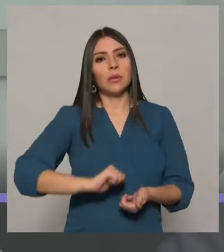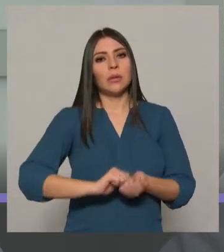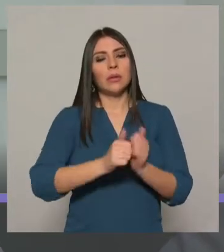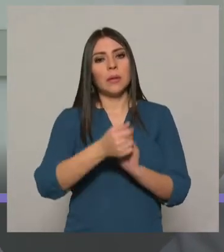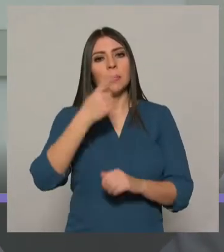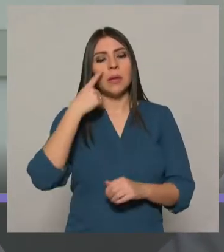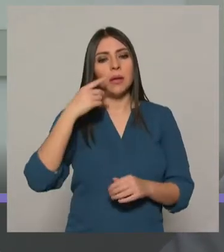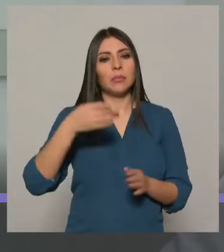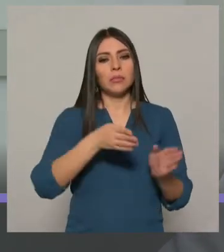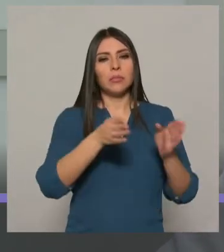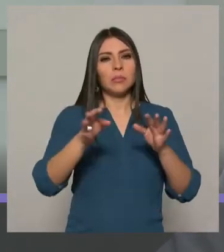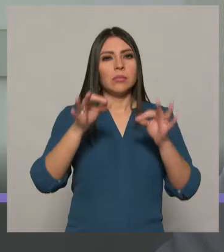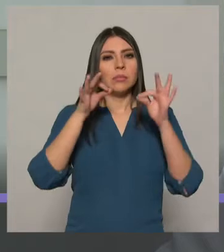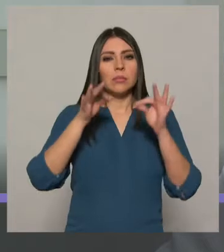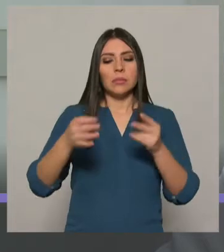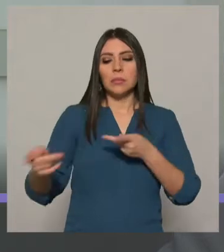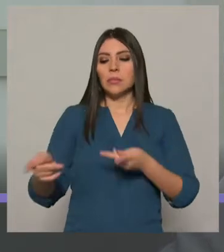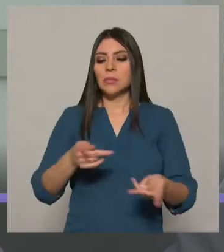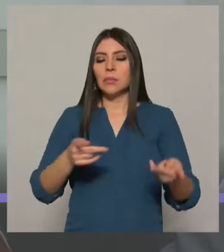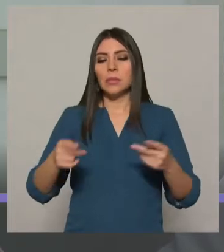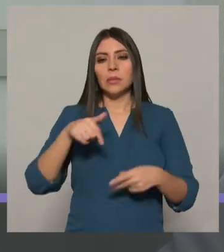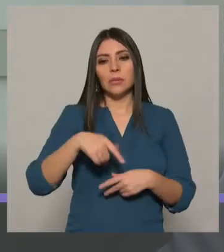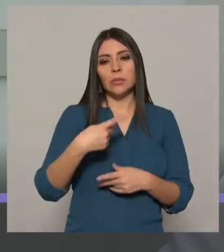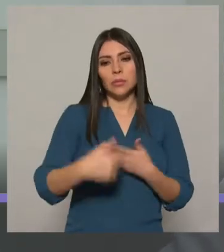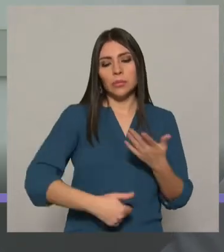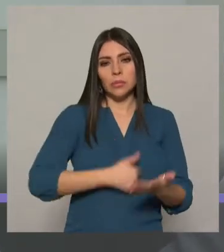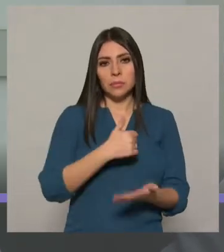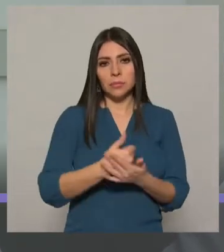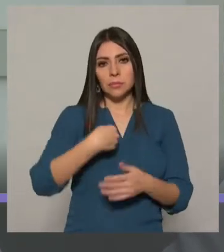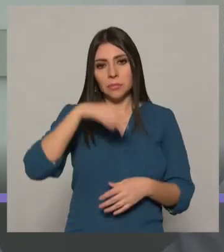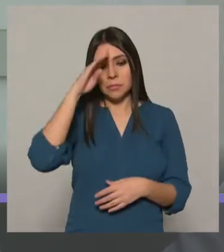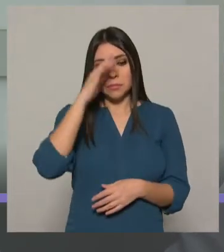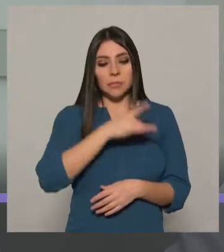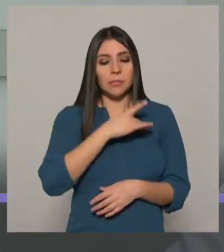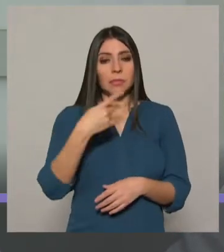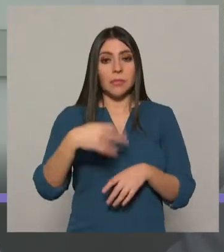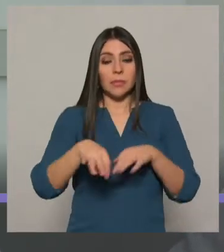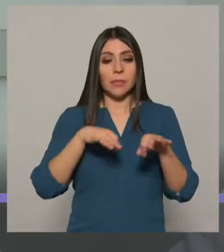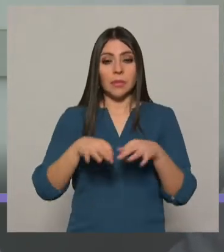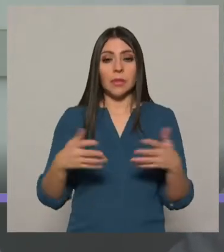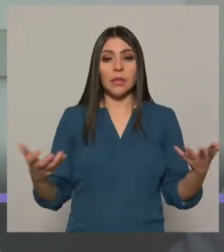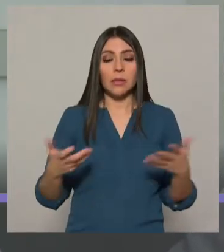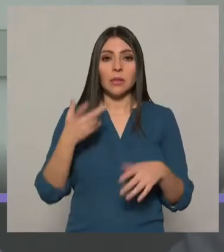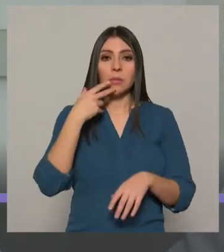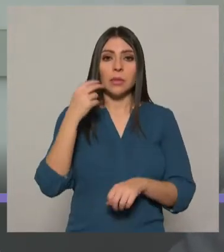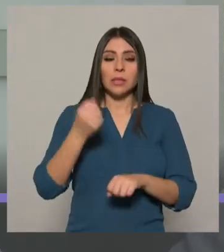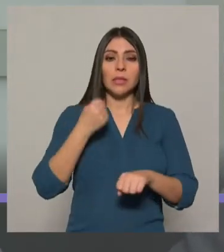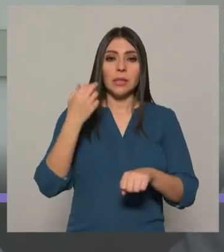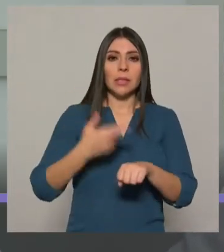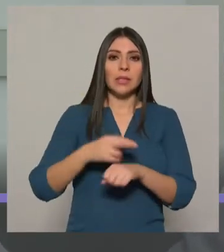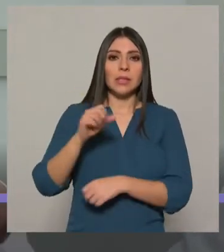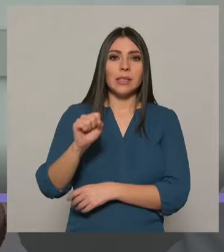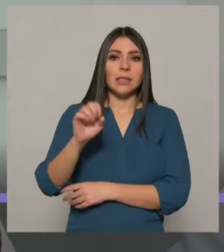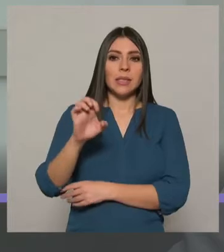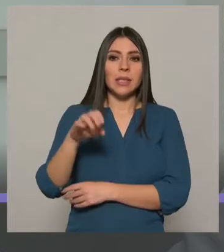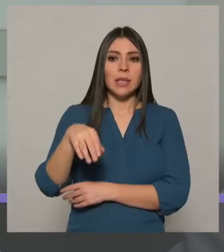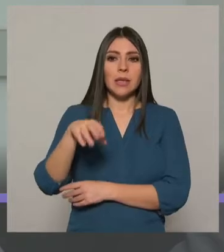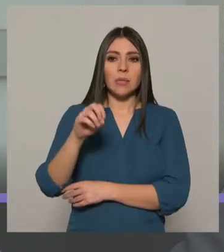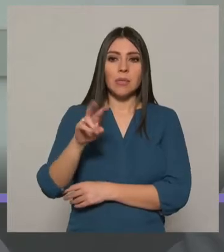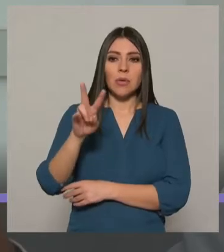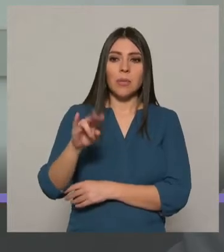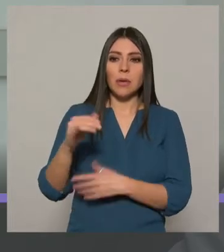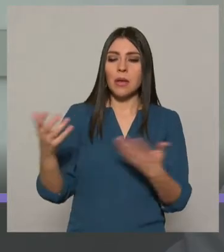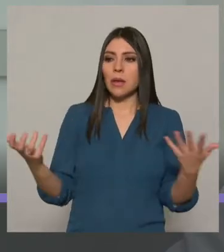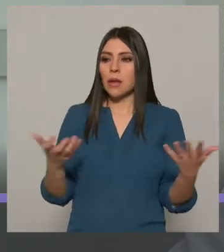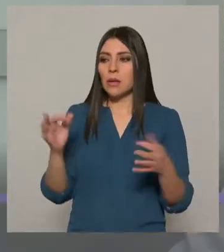las rutas estén rediseñadas en esta ciudad. A mí me parece que el trabajo que ha instrumentado el secretario de Movilidad de manera transversal